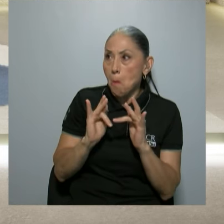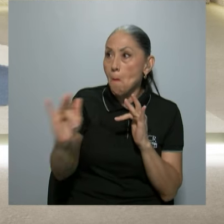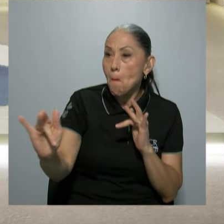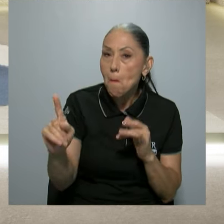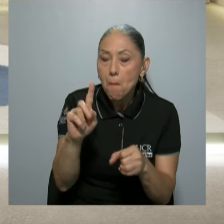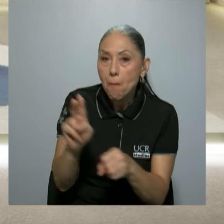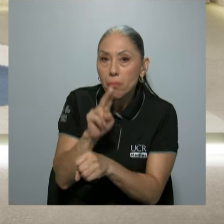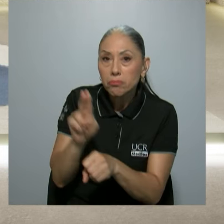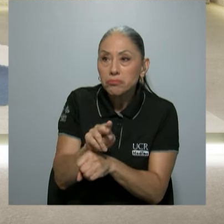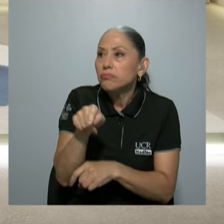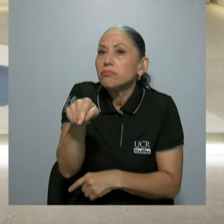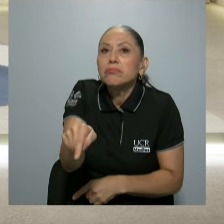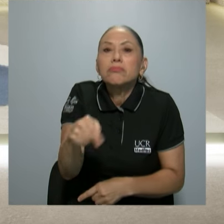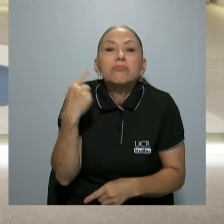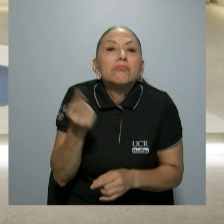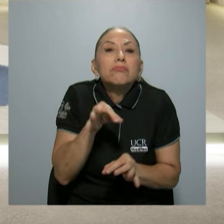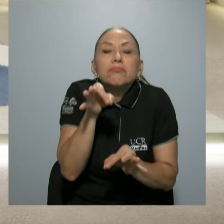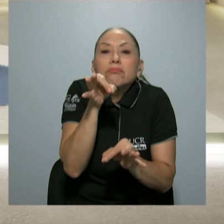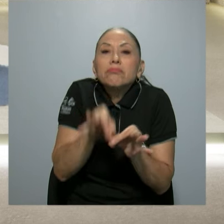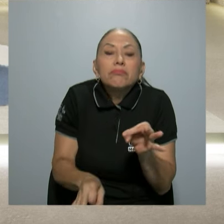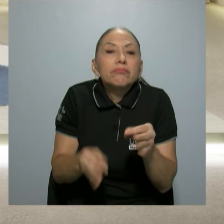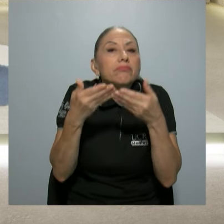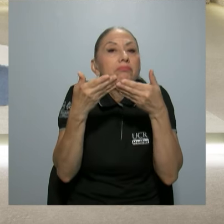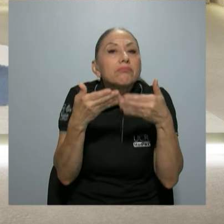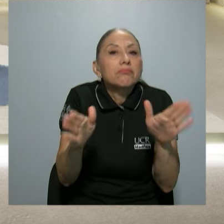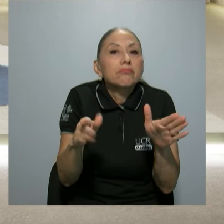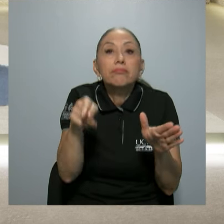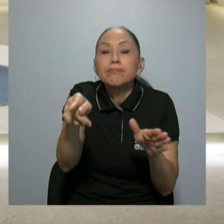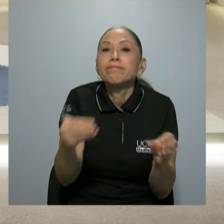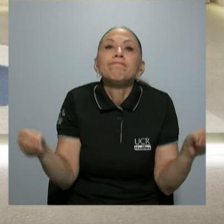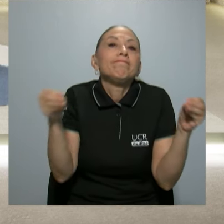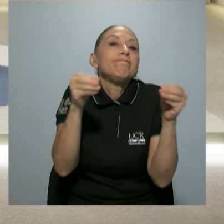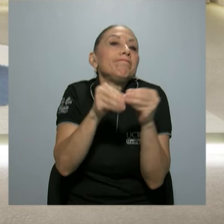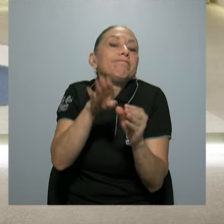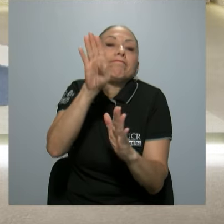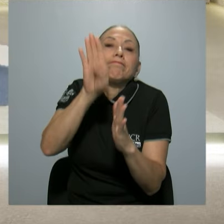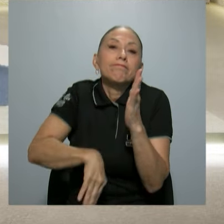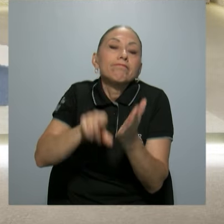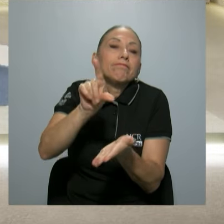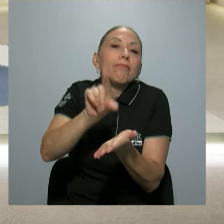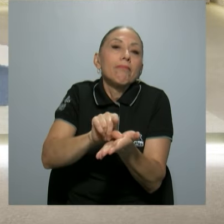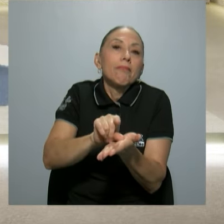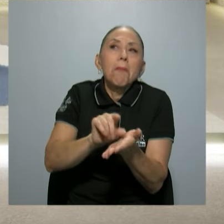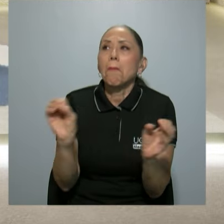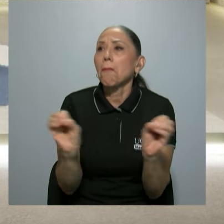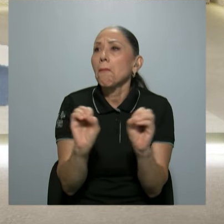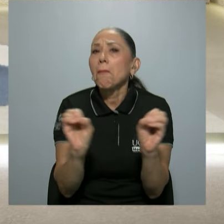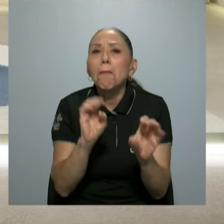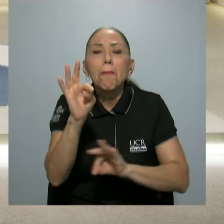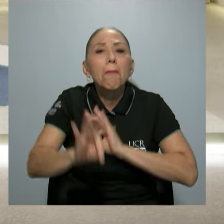simplemente ampliar y eso sale mucho más barato y no había ni siquiera que tramitar ningún tipo de permiso porque ahí ya los